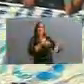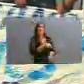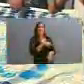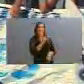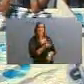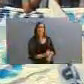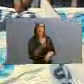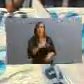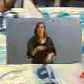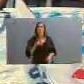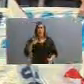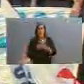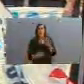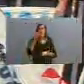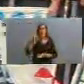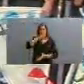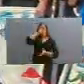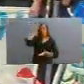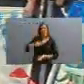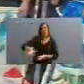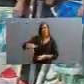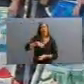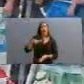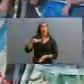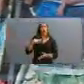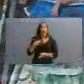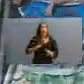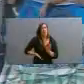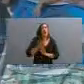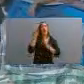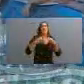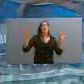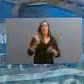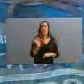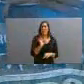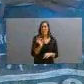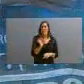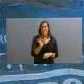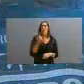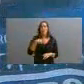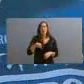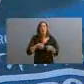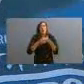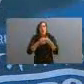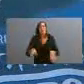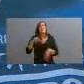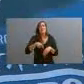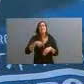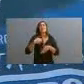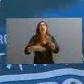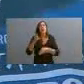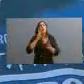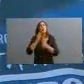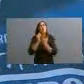del infierno. Consolidar esta nueva situación es el punto de partida para comenzar a revertir esta historia y para